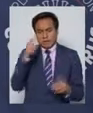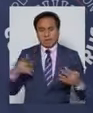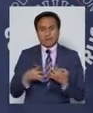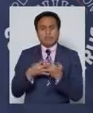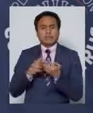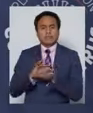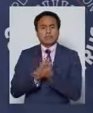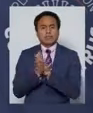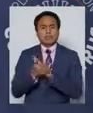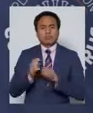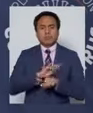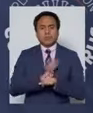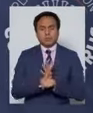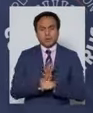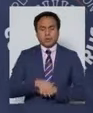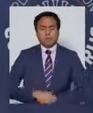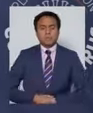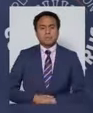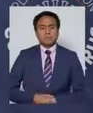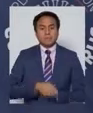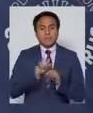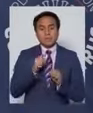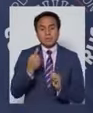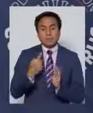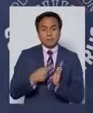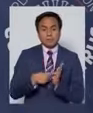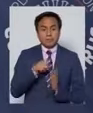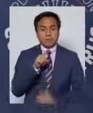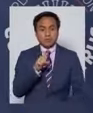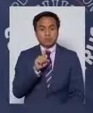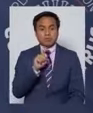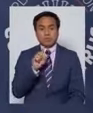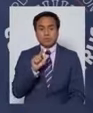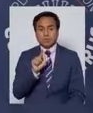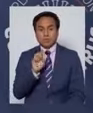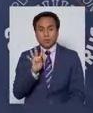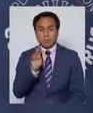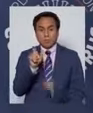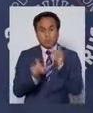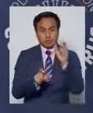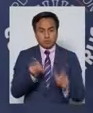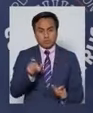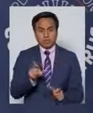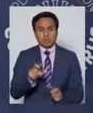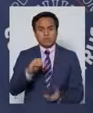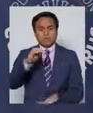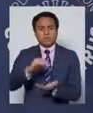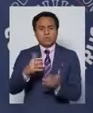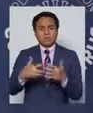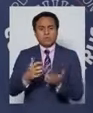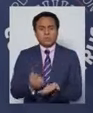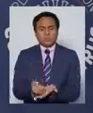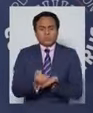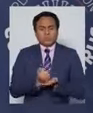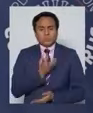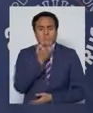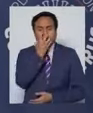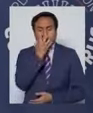integrada COVID-19. De ellas, 1.174 se encuentran en ventilación mecánica